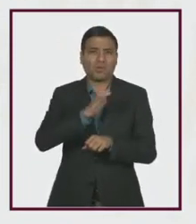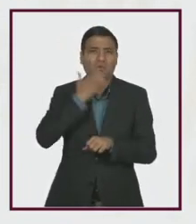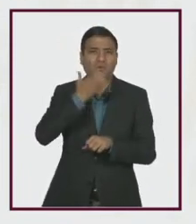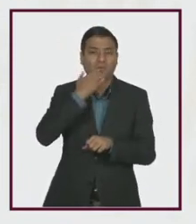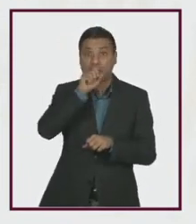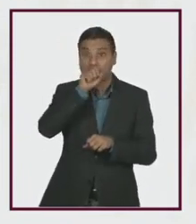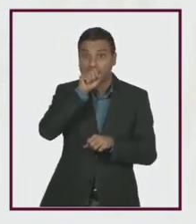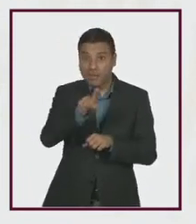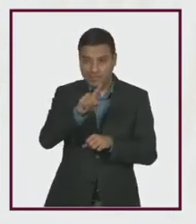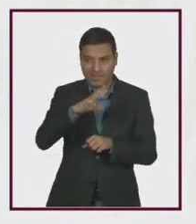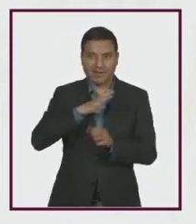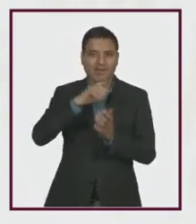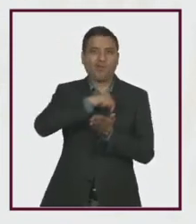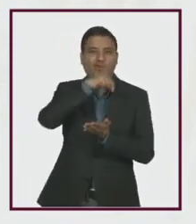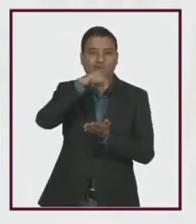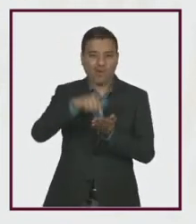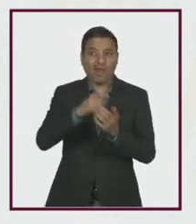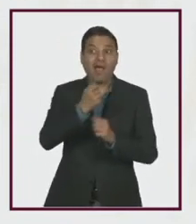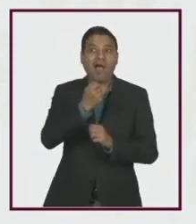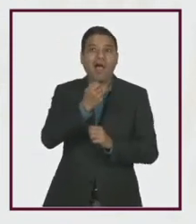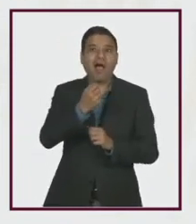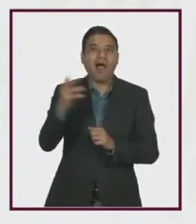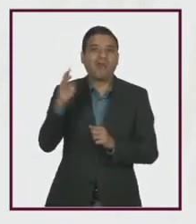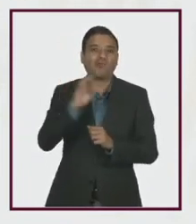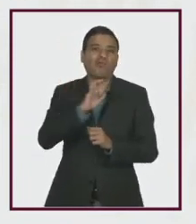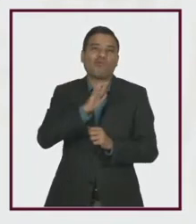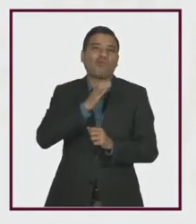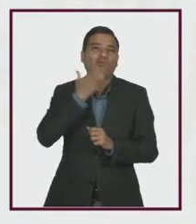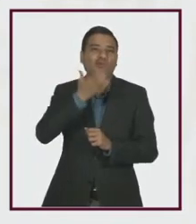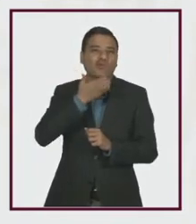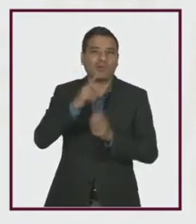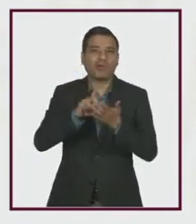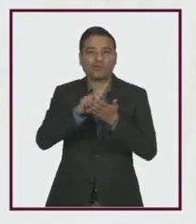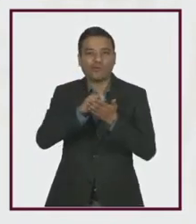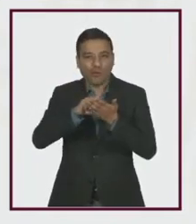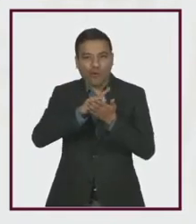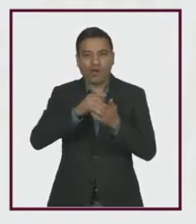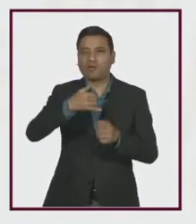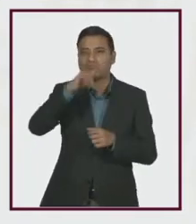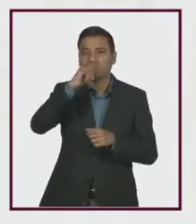con respecto al consumo de algunas sustancias. Entonces, por eso es que tenemos que ir